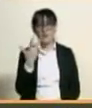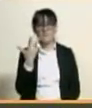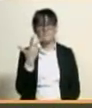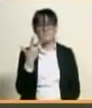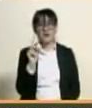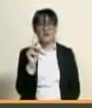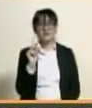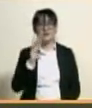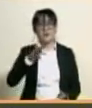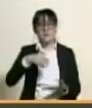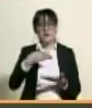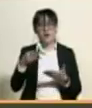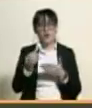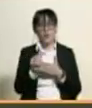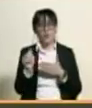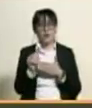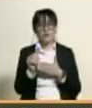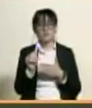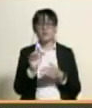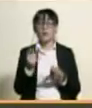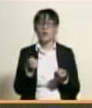20 billones de bolívares.